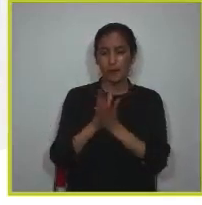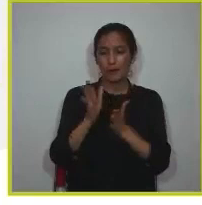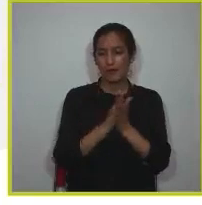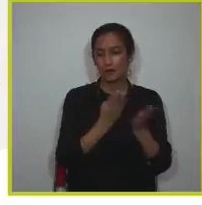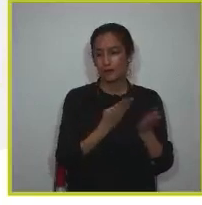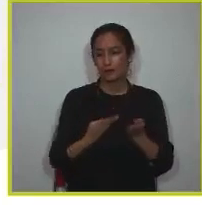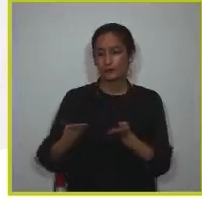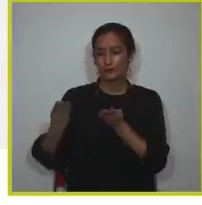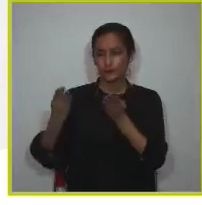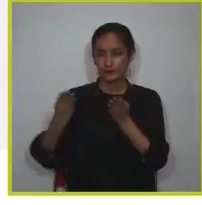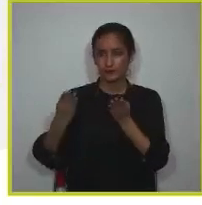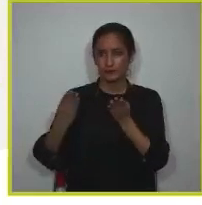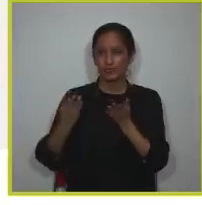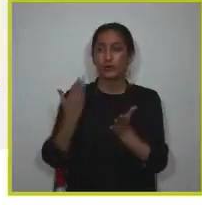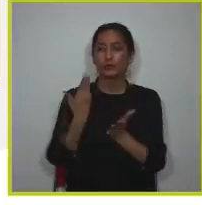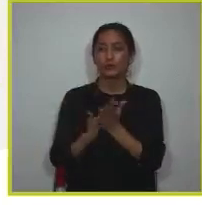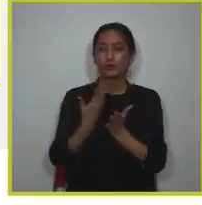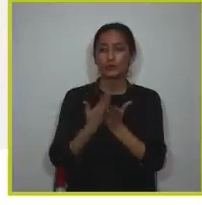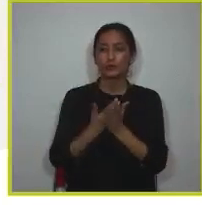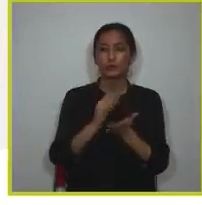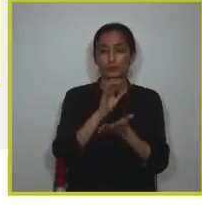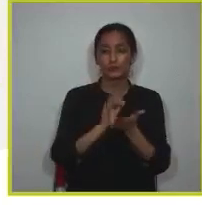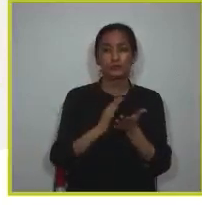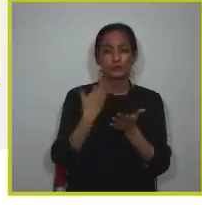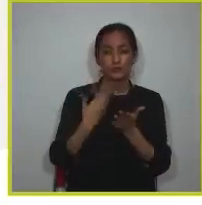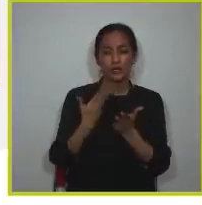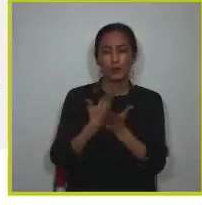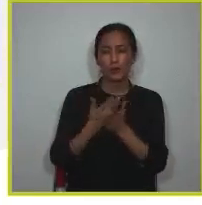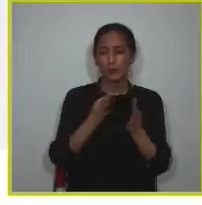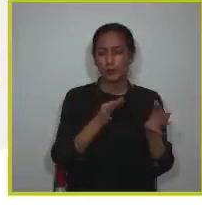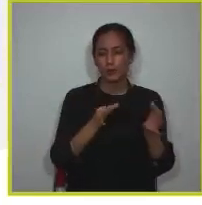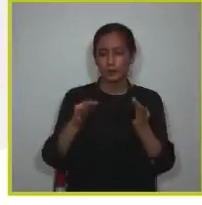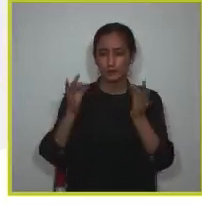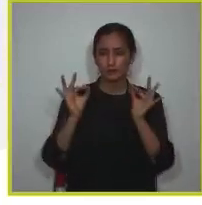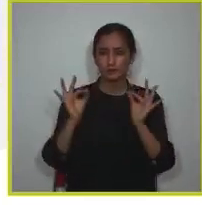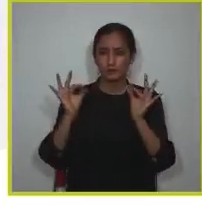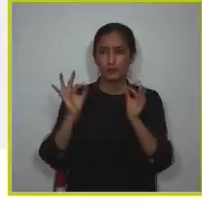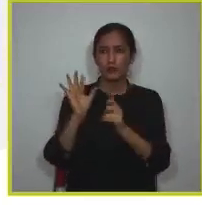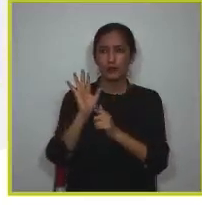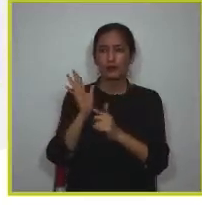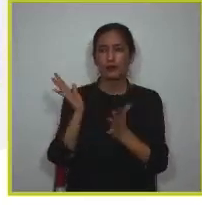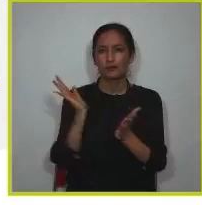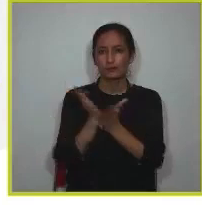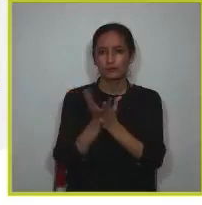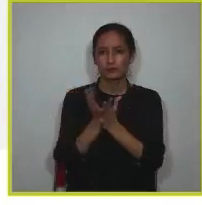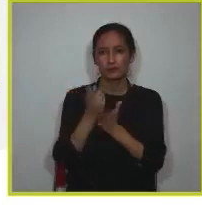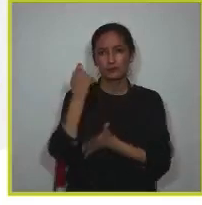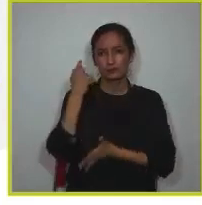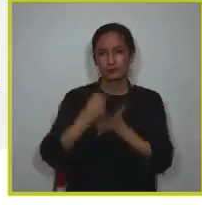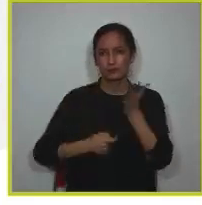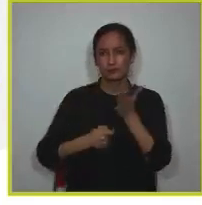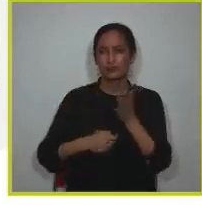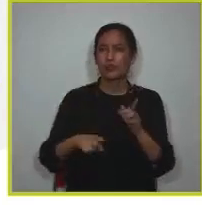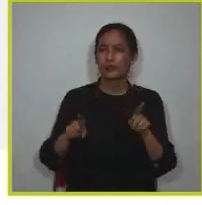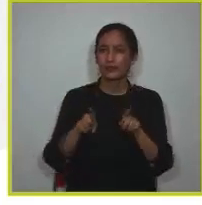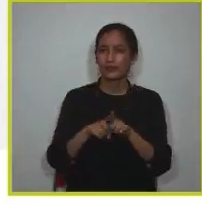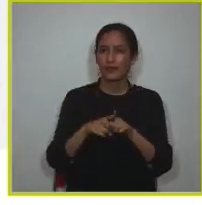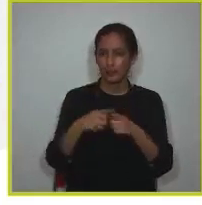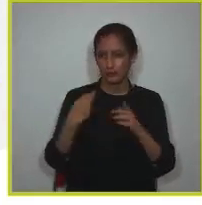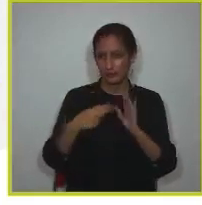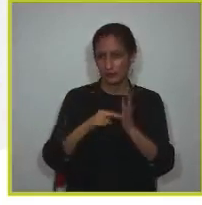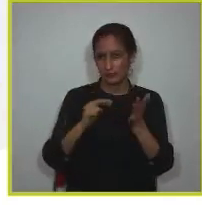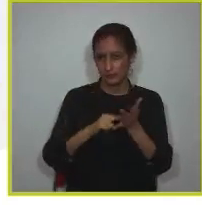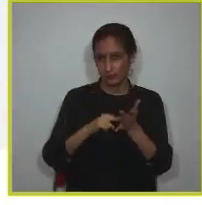como parte del sustento de su resolución de determinación de multa es decir también contribuimos con asegurar